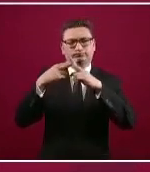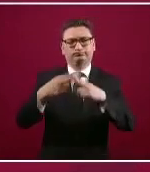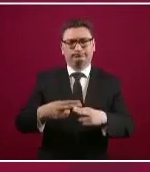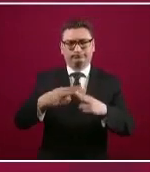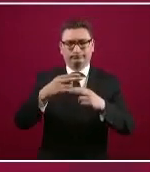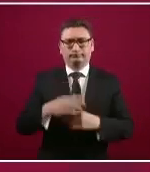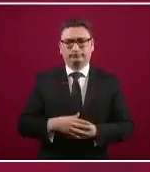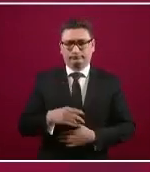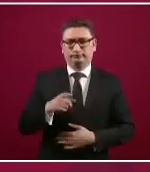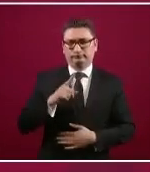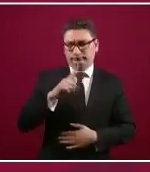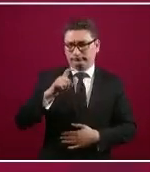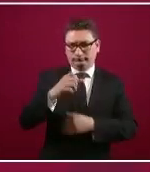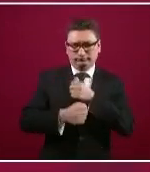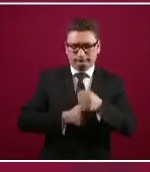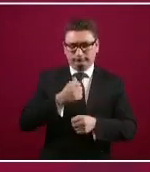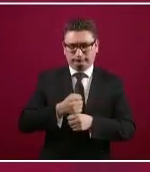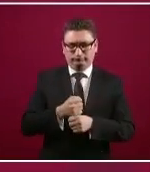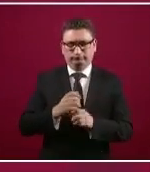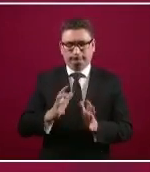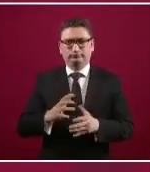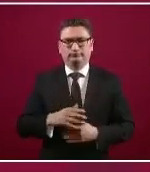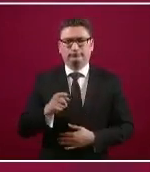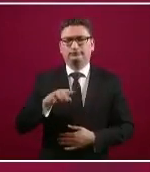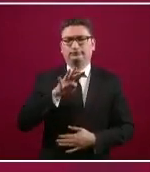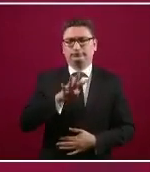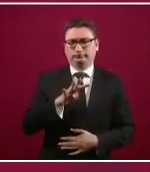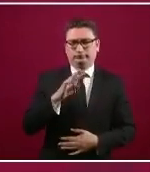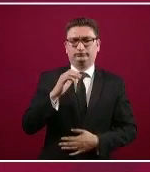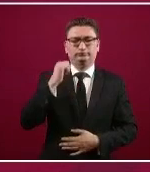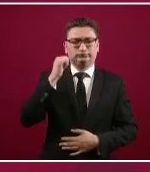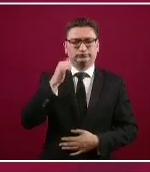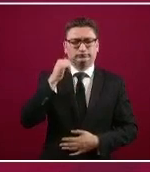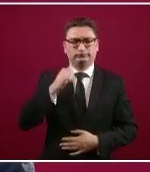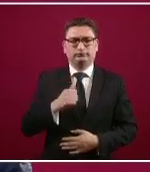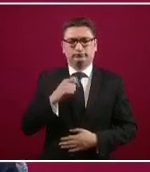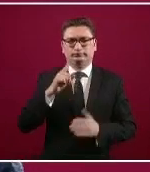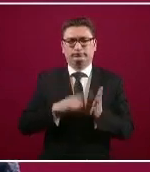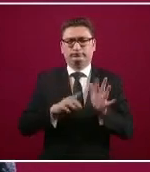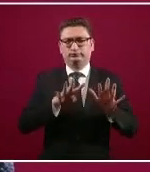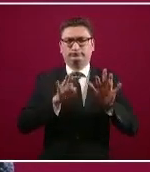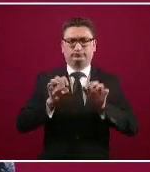de su asesinato, el 19 de abril de